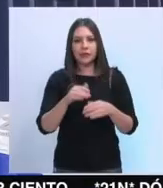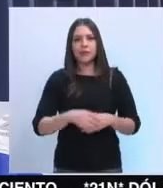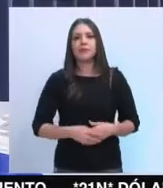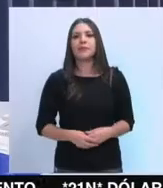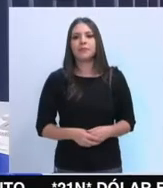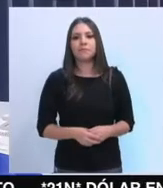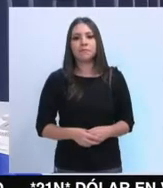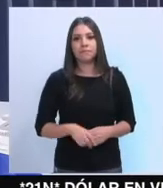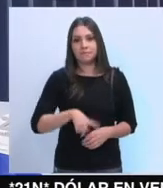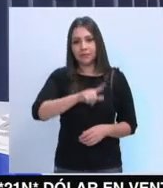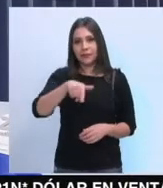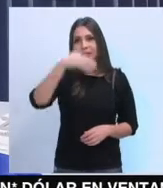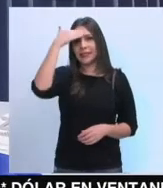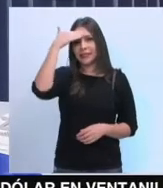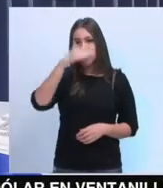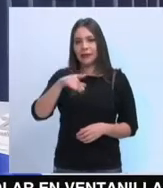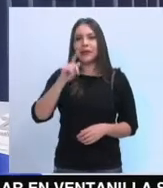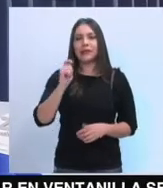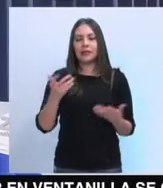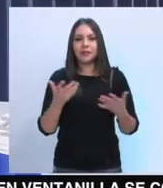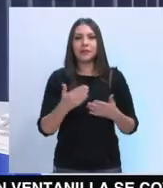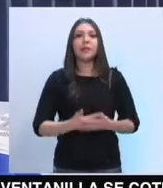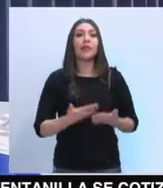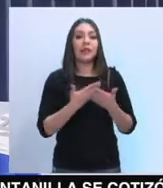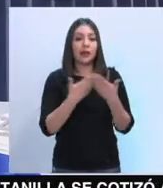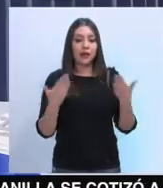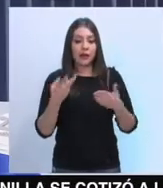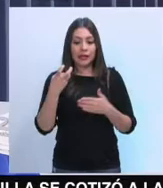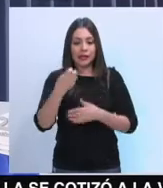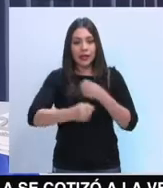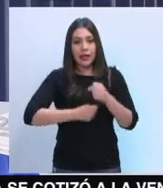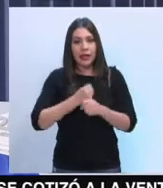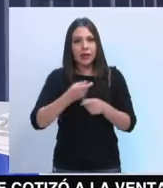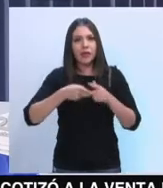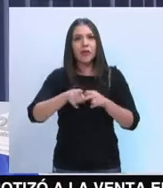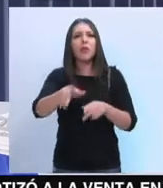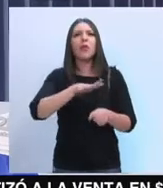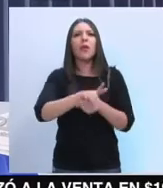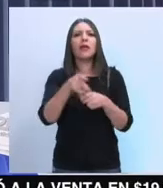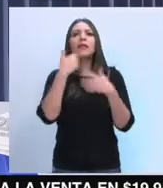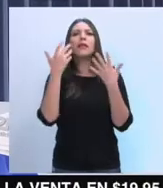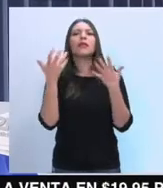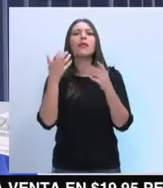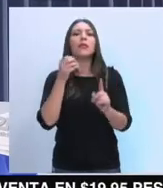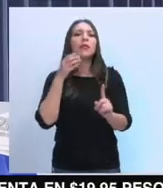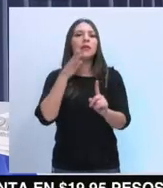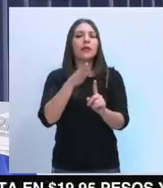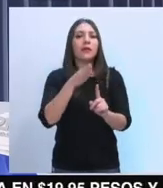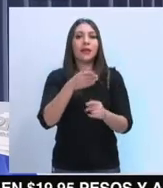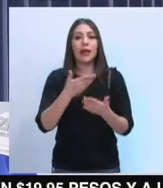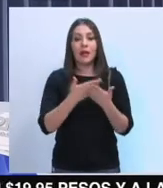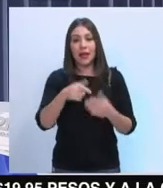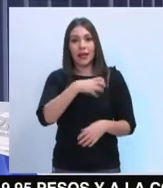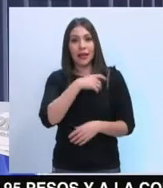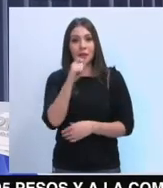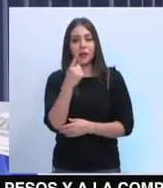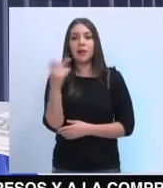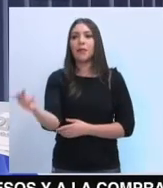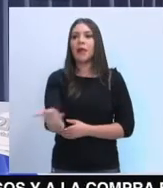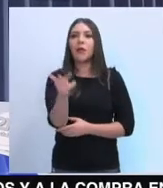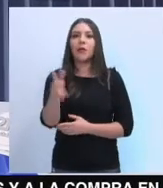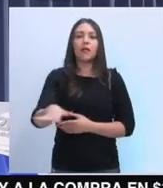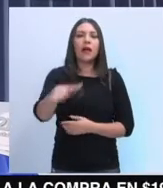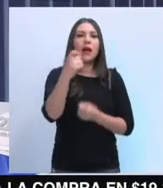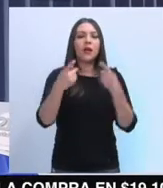Bueno, pues tomen sus precauciones. Y bueno, para este año que inicia, ¿cuáles son sus propósitos? Capital 21 hizo esta pregunta a algunos capitalinos y esto es lo que